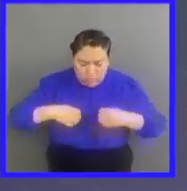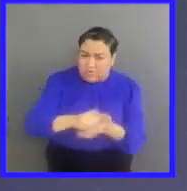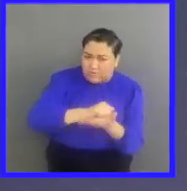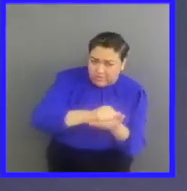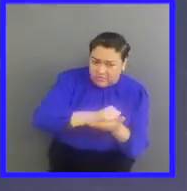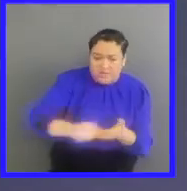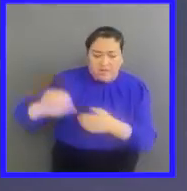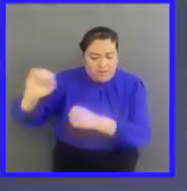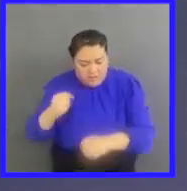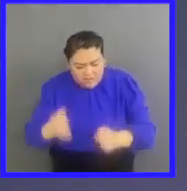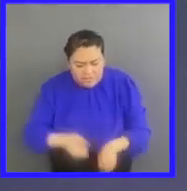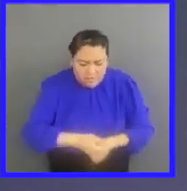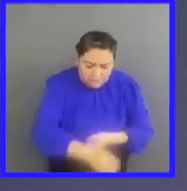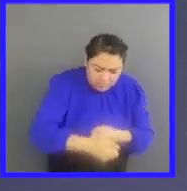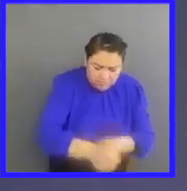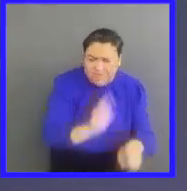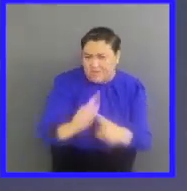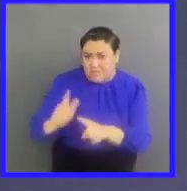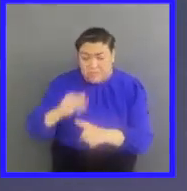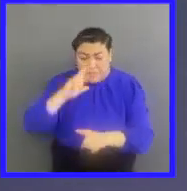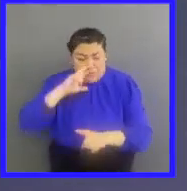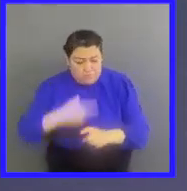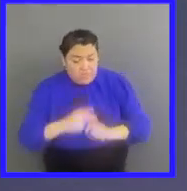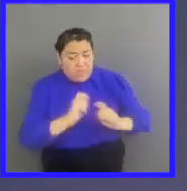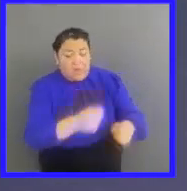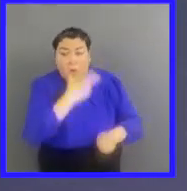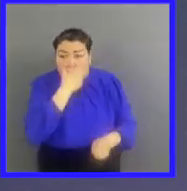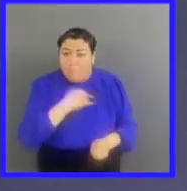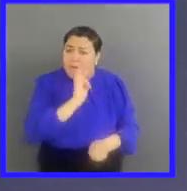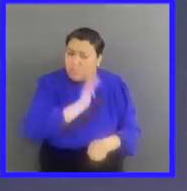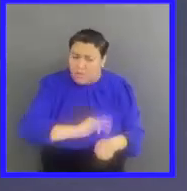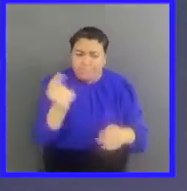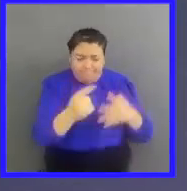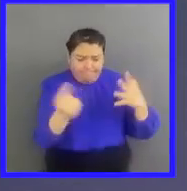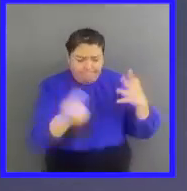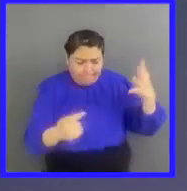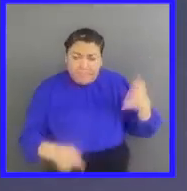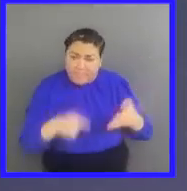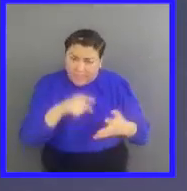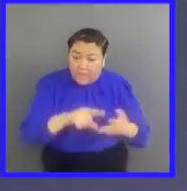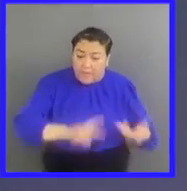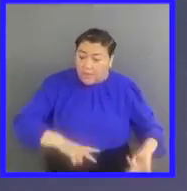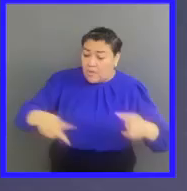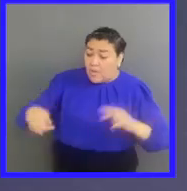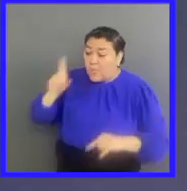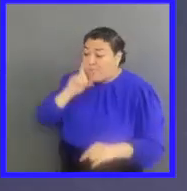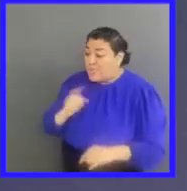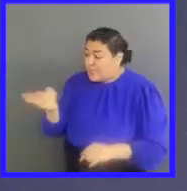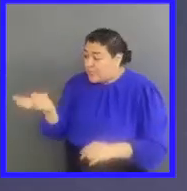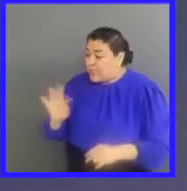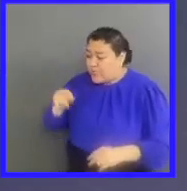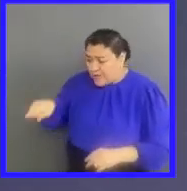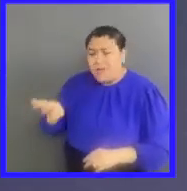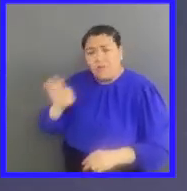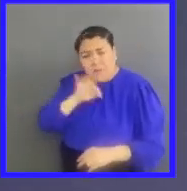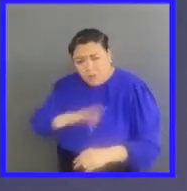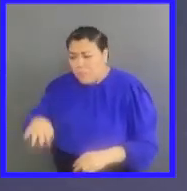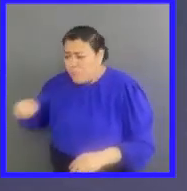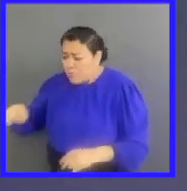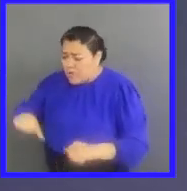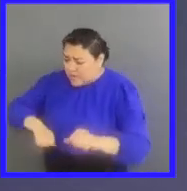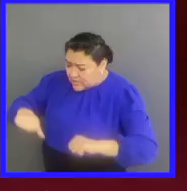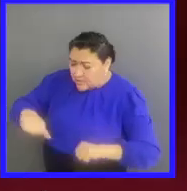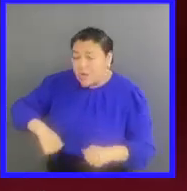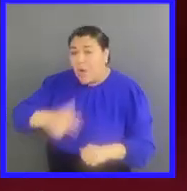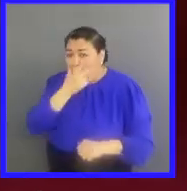trapear, pueden hacer estos quehaceres del hogar. Al revés, las niñas, ¿no? También pueden hacer actividades que los niños